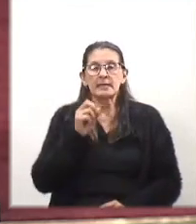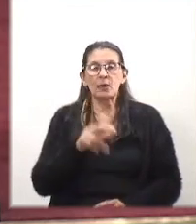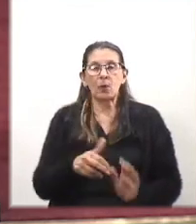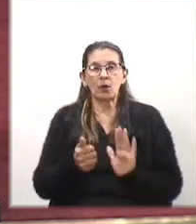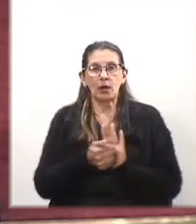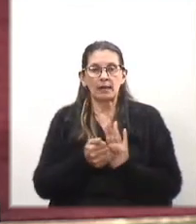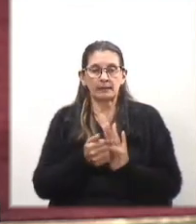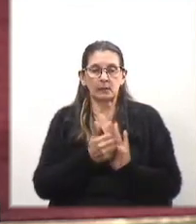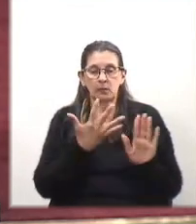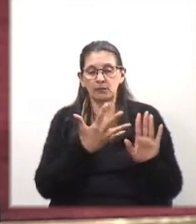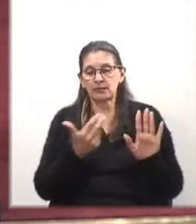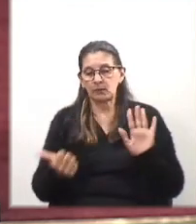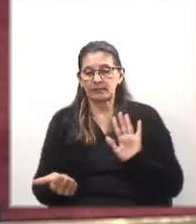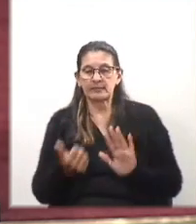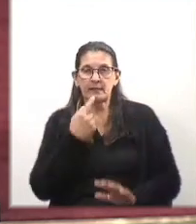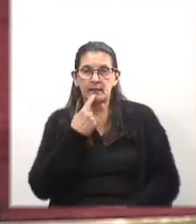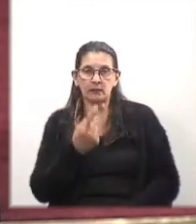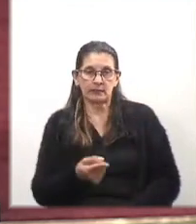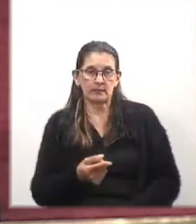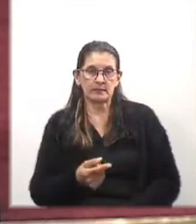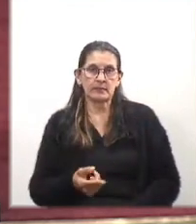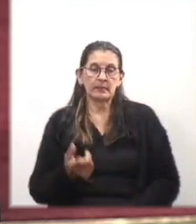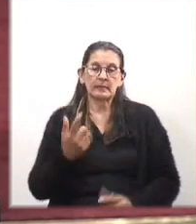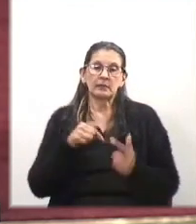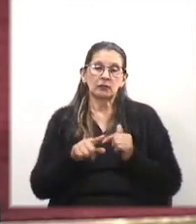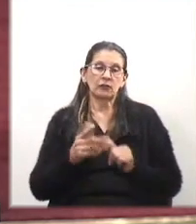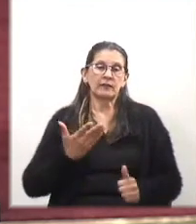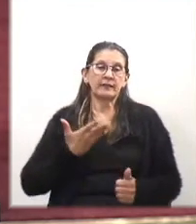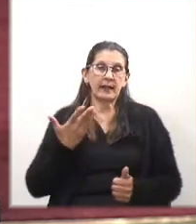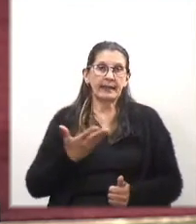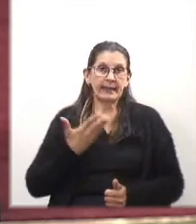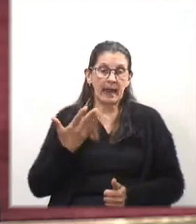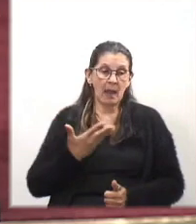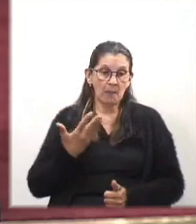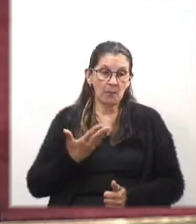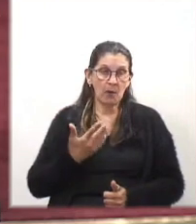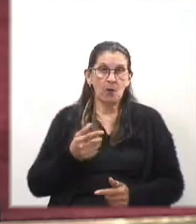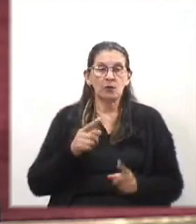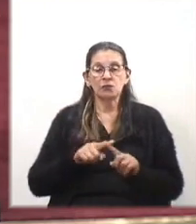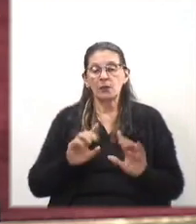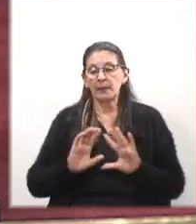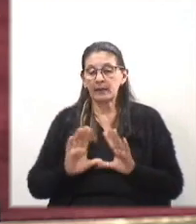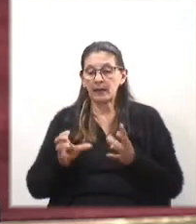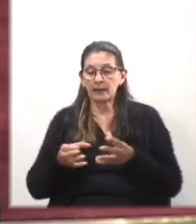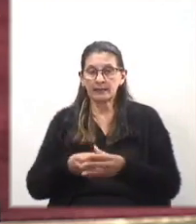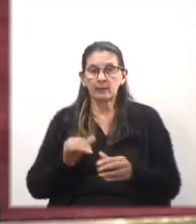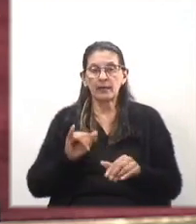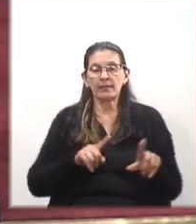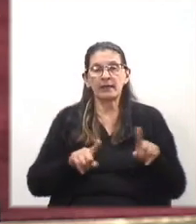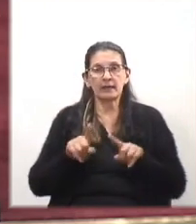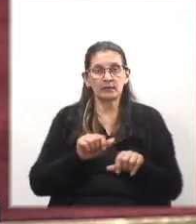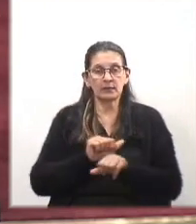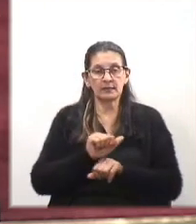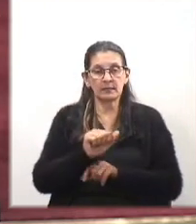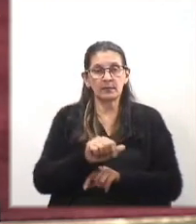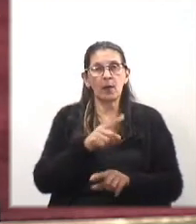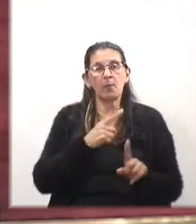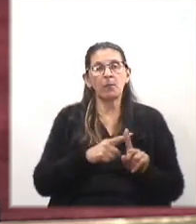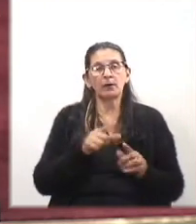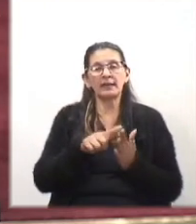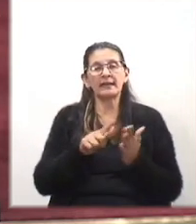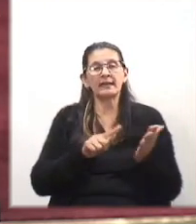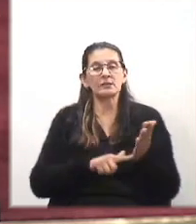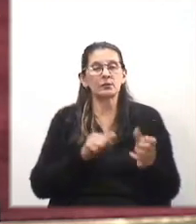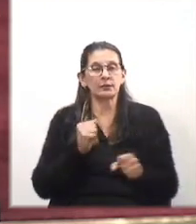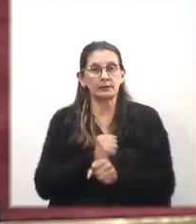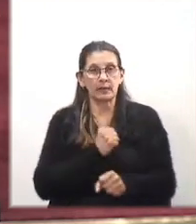artículo 56 del proyecto. En base al reclamo de los colectivos y delegaciones recibidos por la Comisión de Legislación de